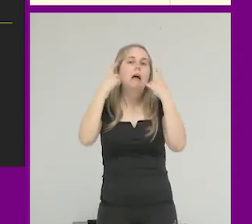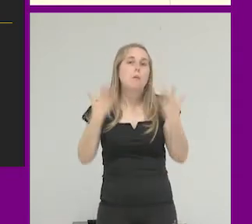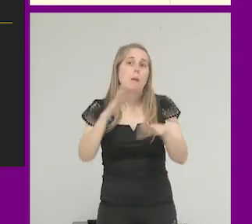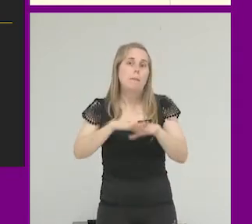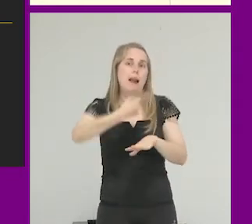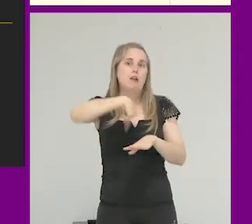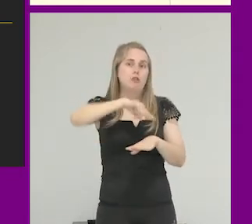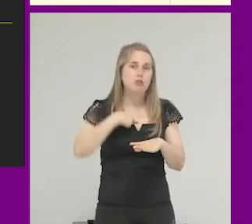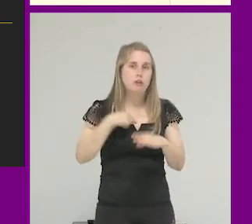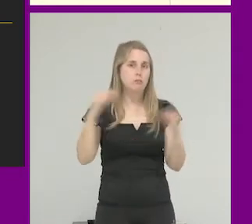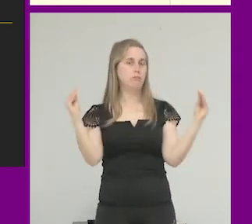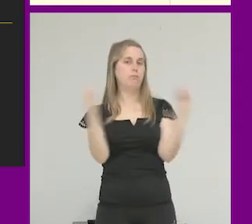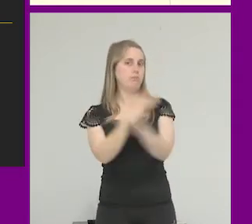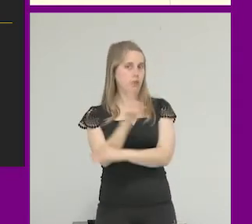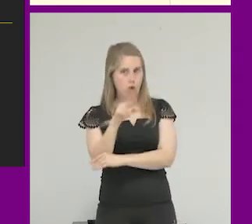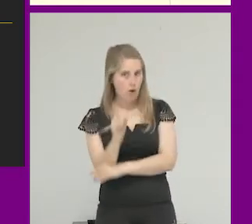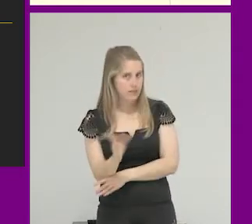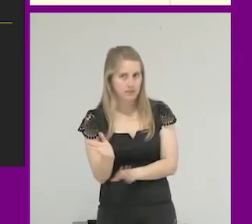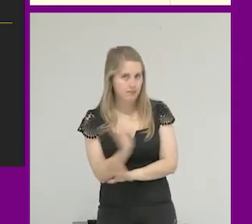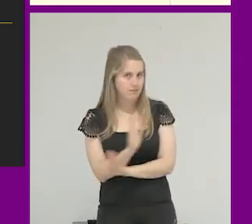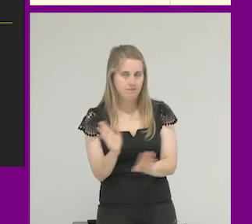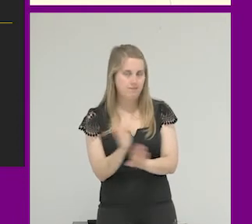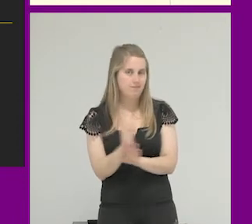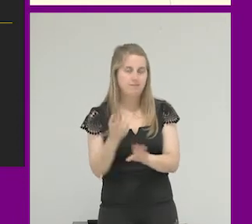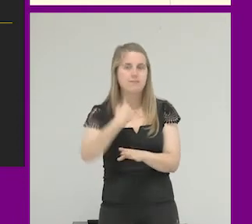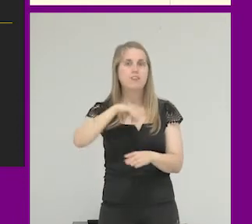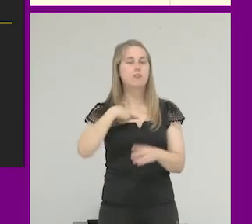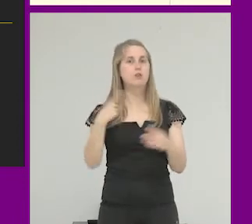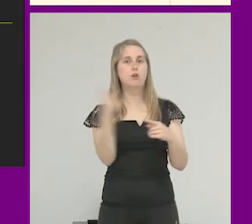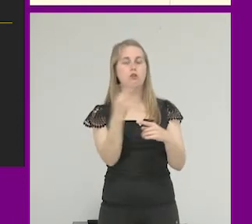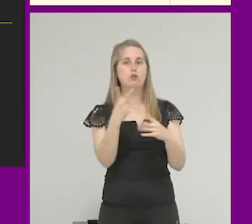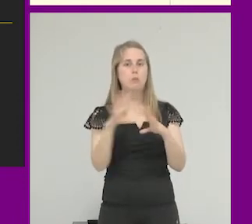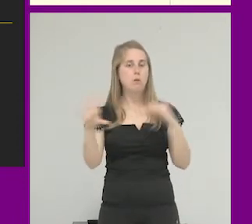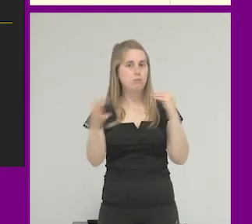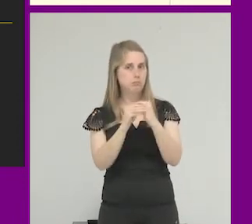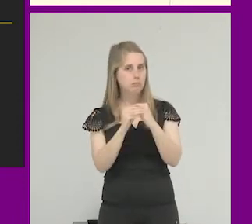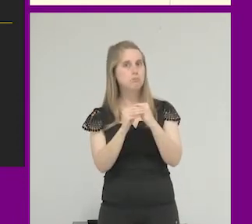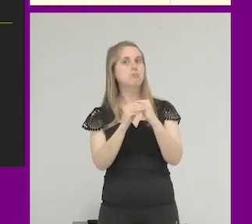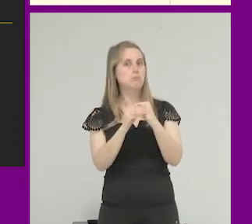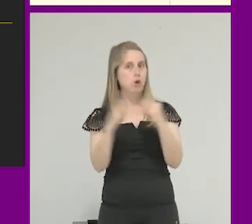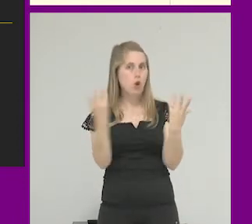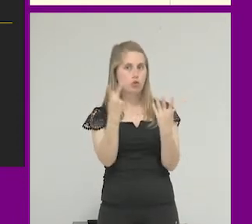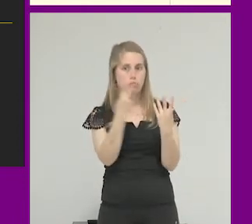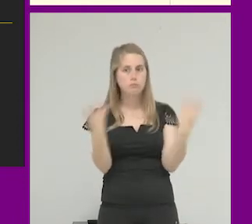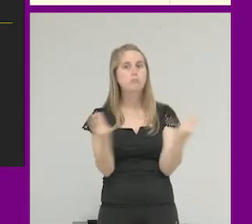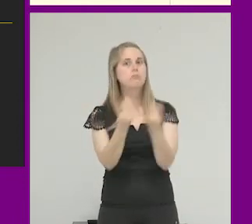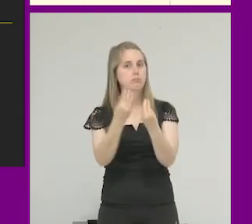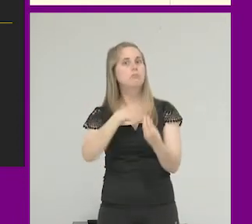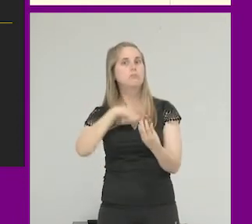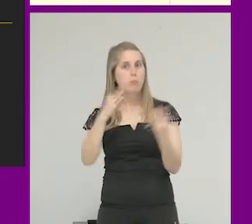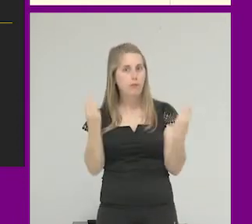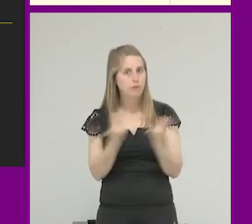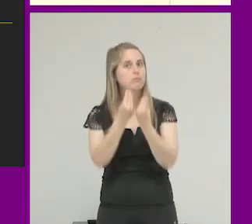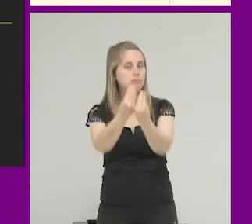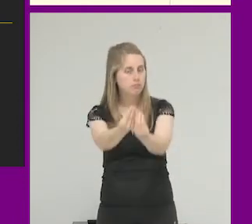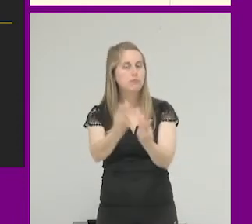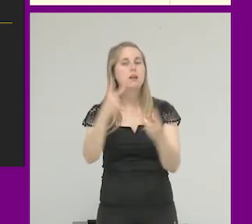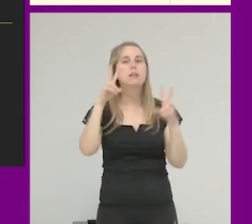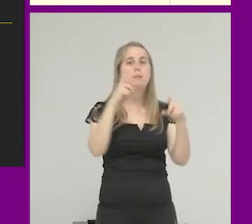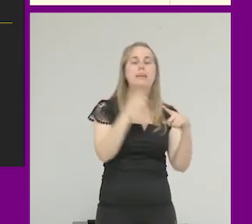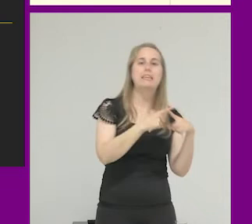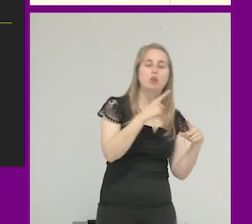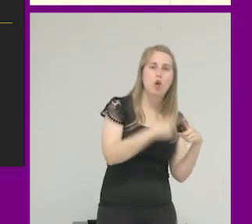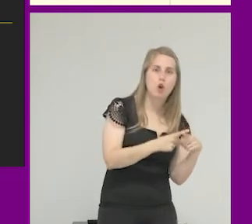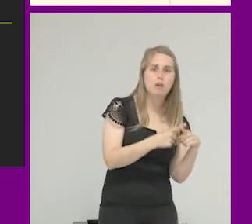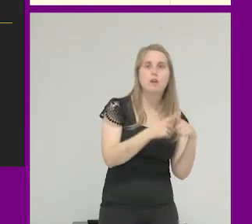guretzako ez dira, ez dute talka egiten, baizik eta gustargarriak dira, de hecho oso komplementarioak direla uste dugu, sexologia